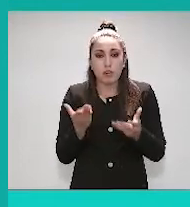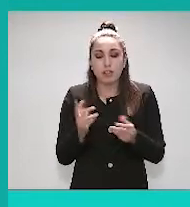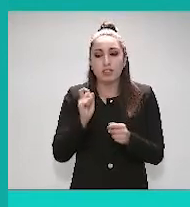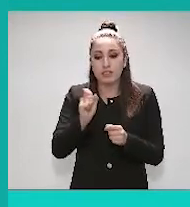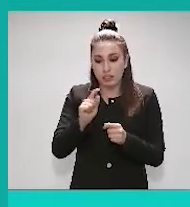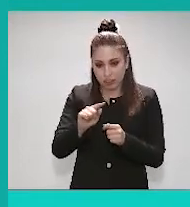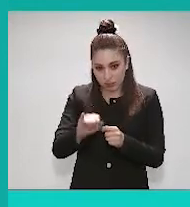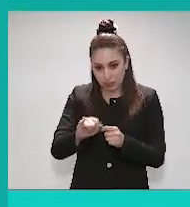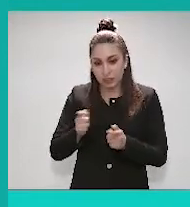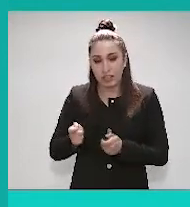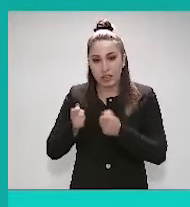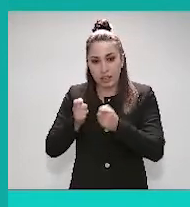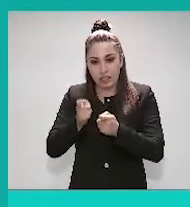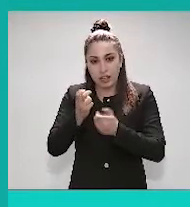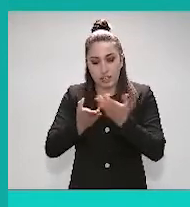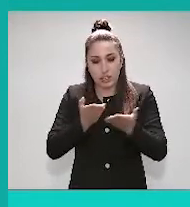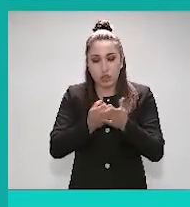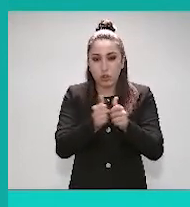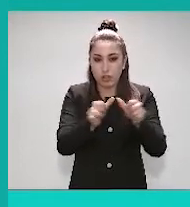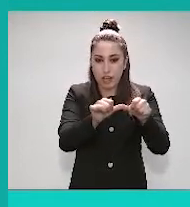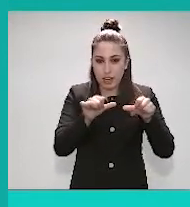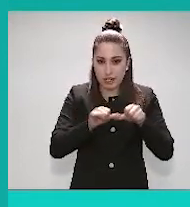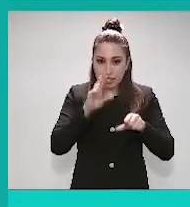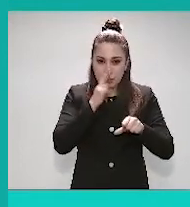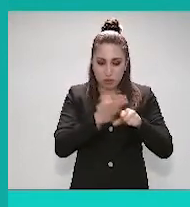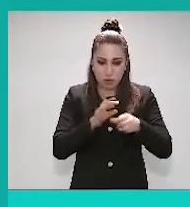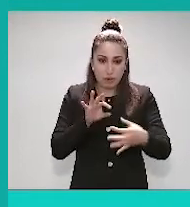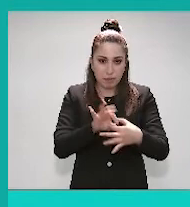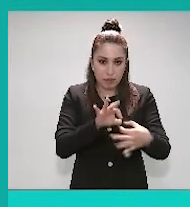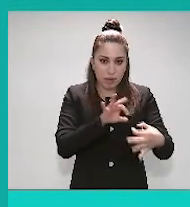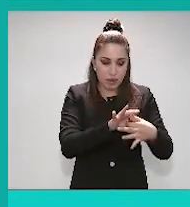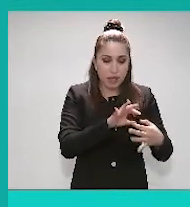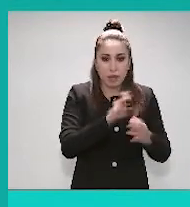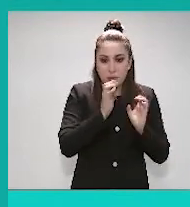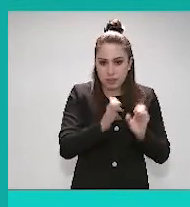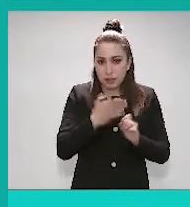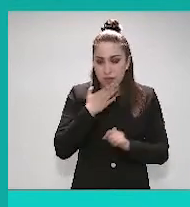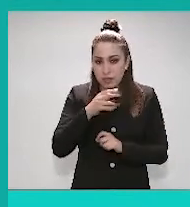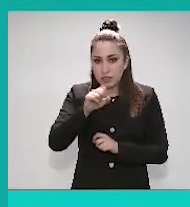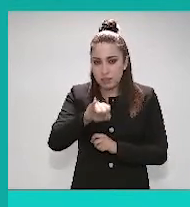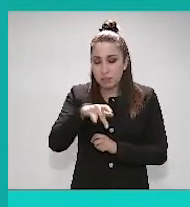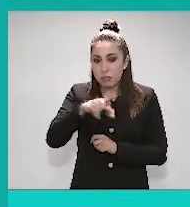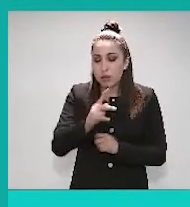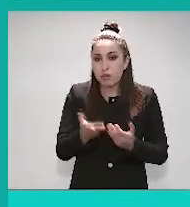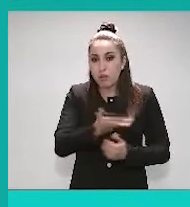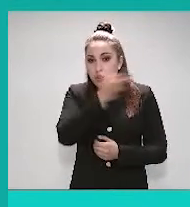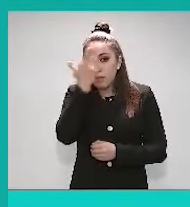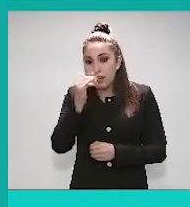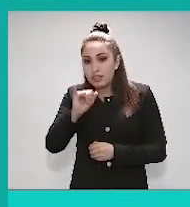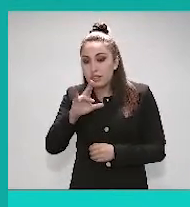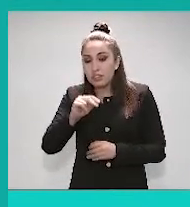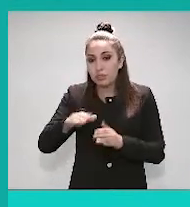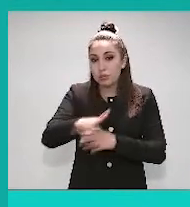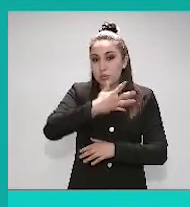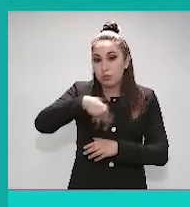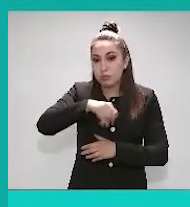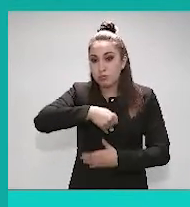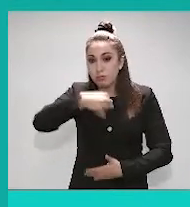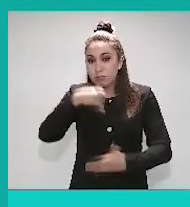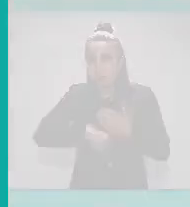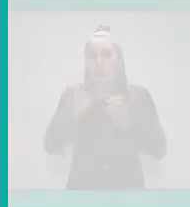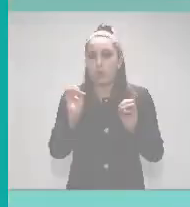turnó la solicitud a unidades competentes también lo es que no se tiene la certeza de que la búsqueda haya sido